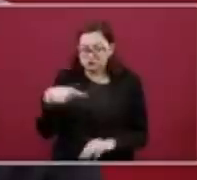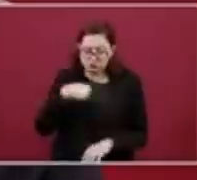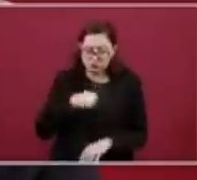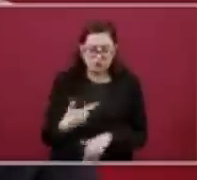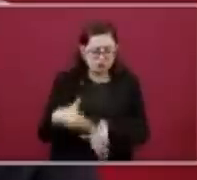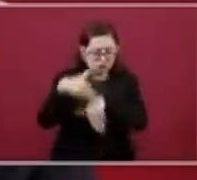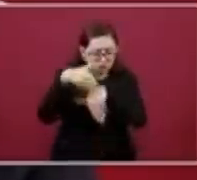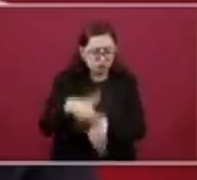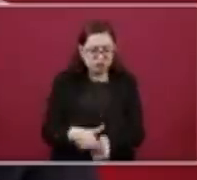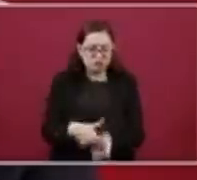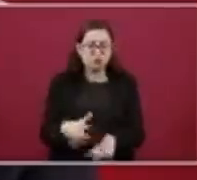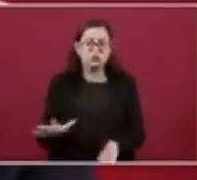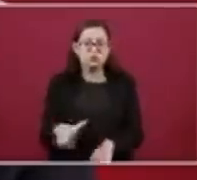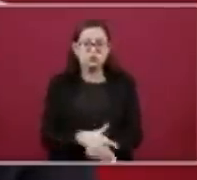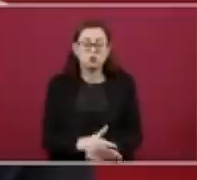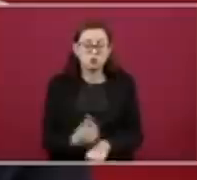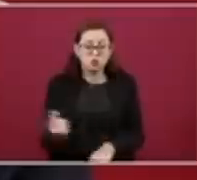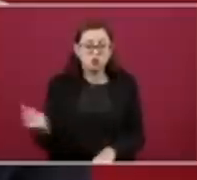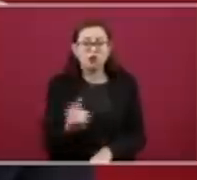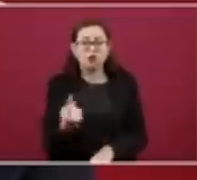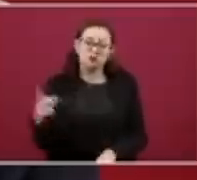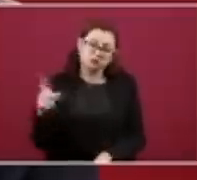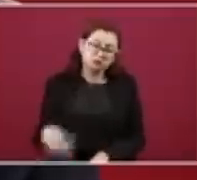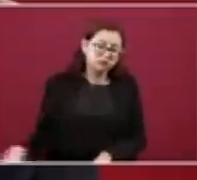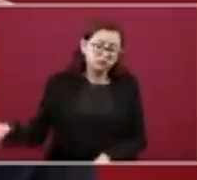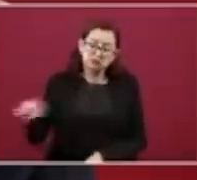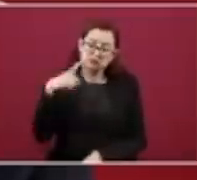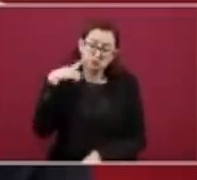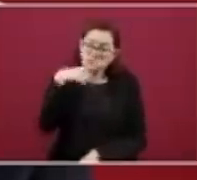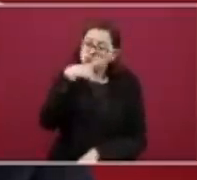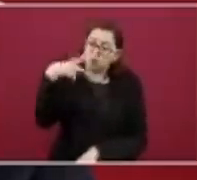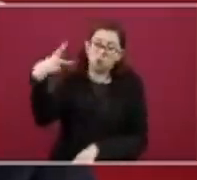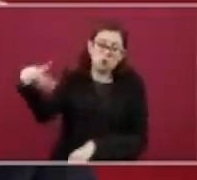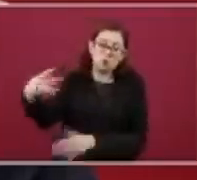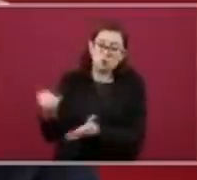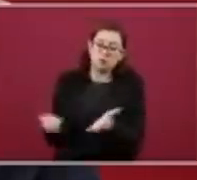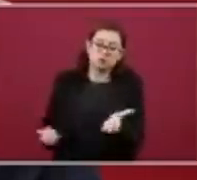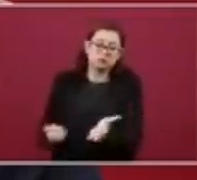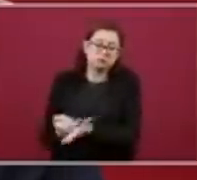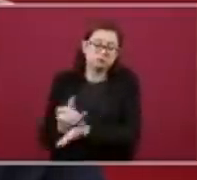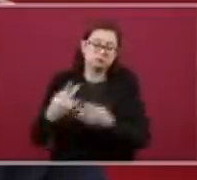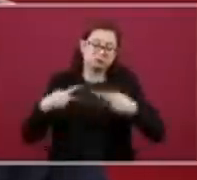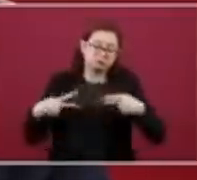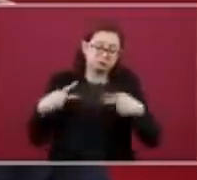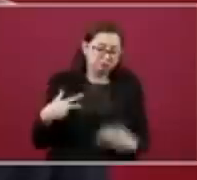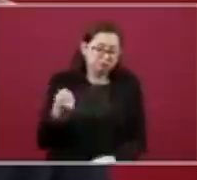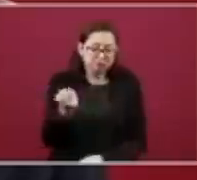porque ellos son los que van a decidir, los ciudadanos.